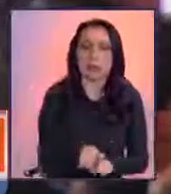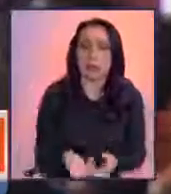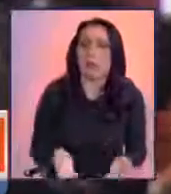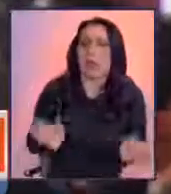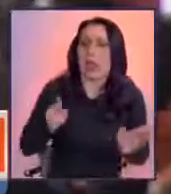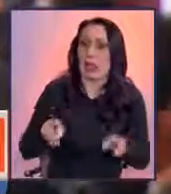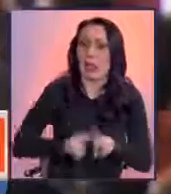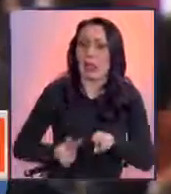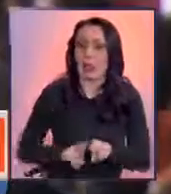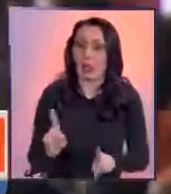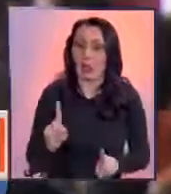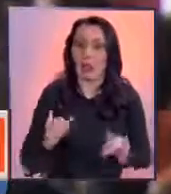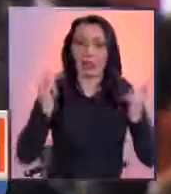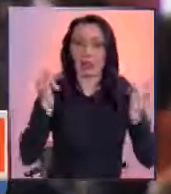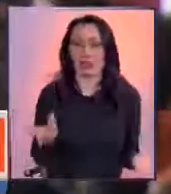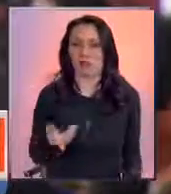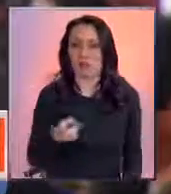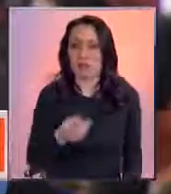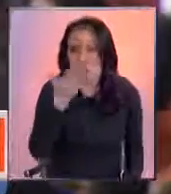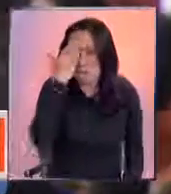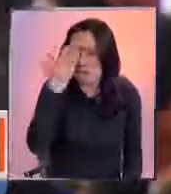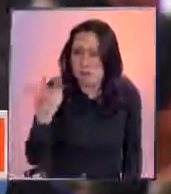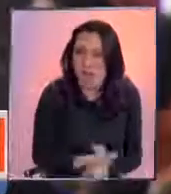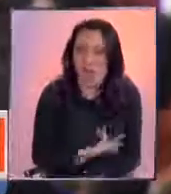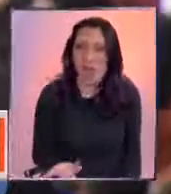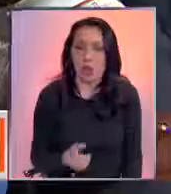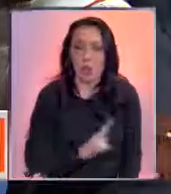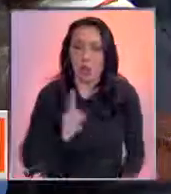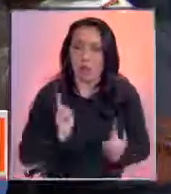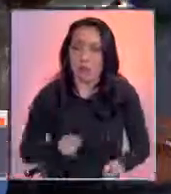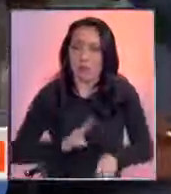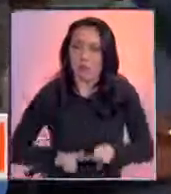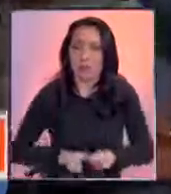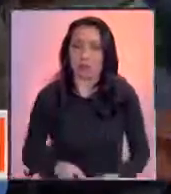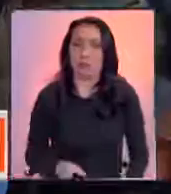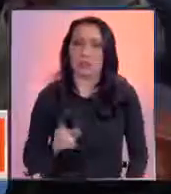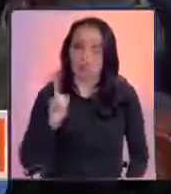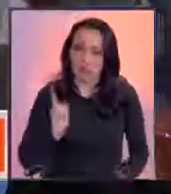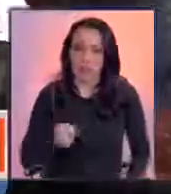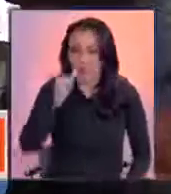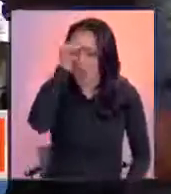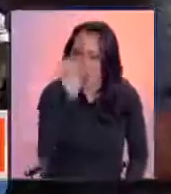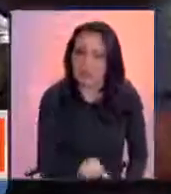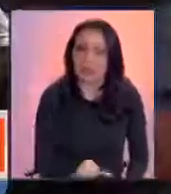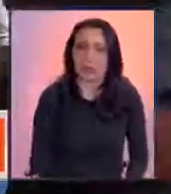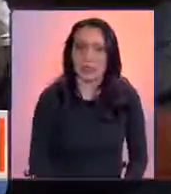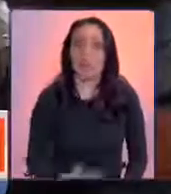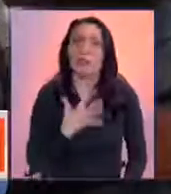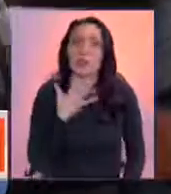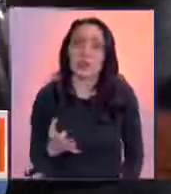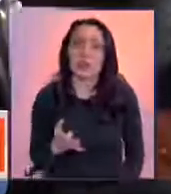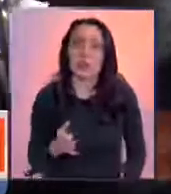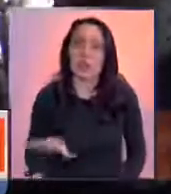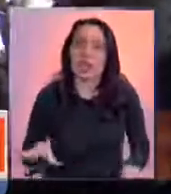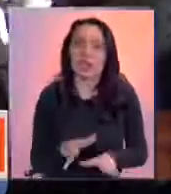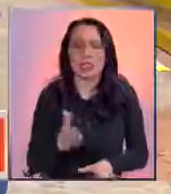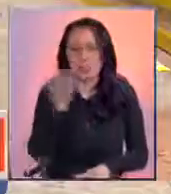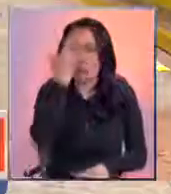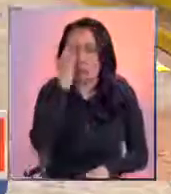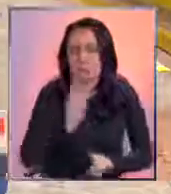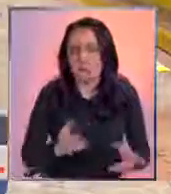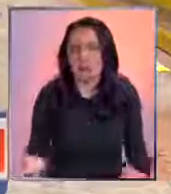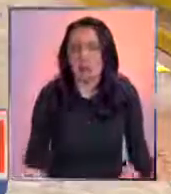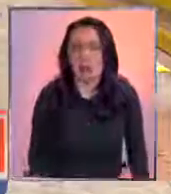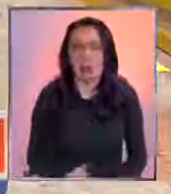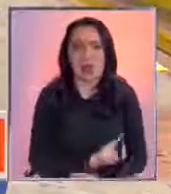si no es entretenido? Es una maldad y no lo deberían hacer. Hay que castigarlos porque hicieron algo mal. Que